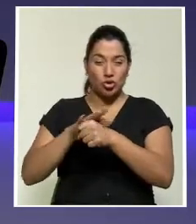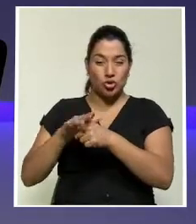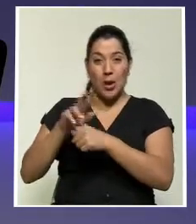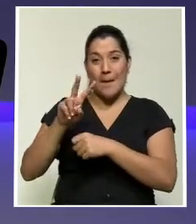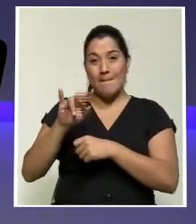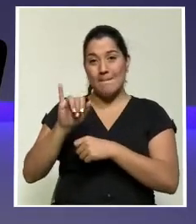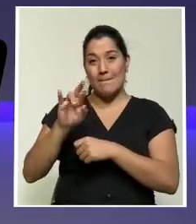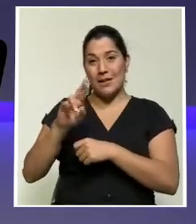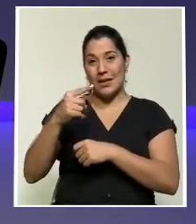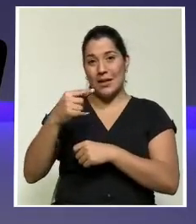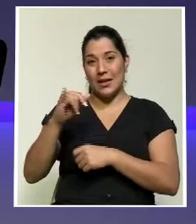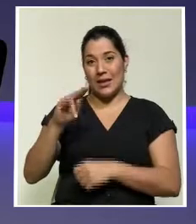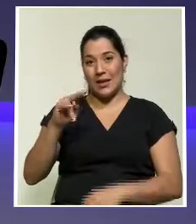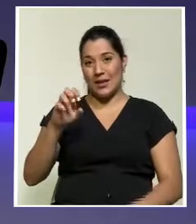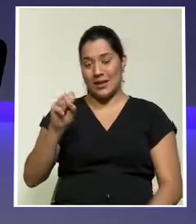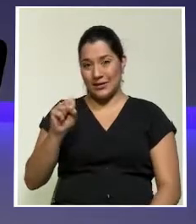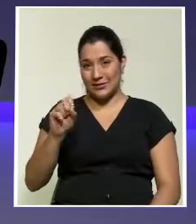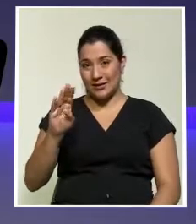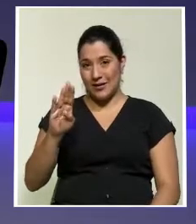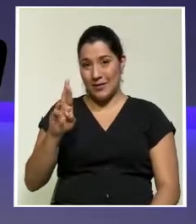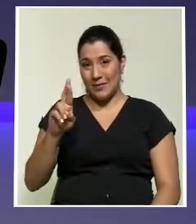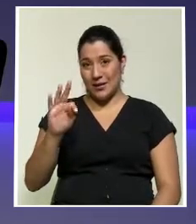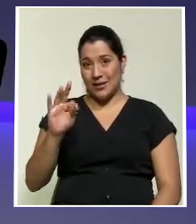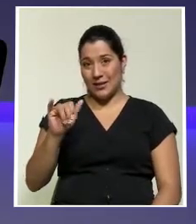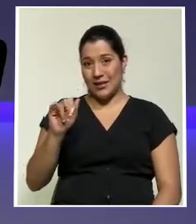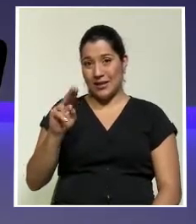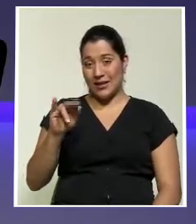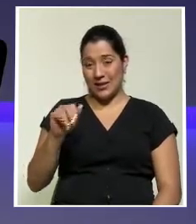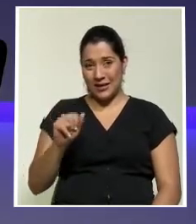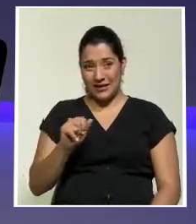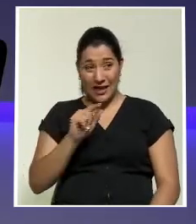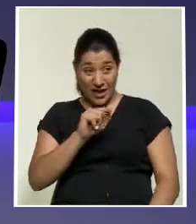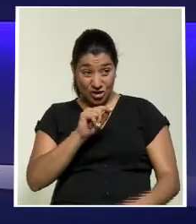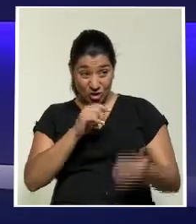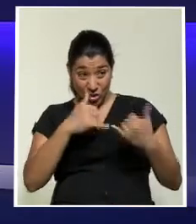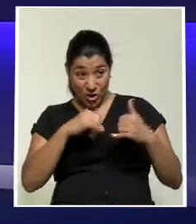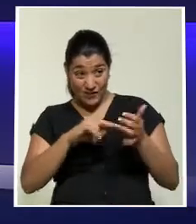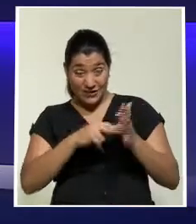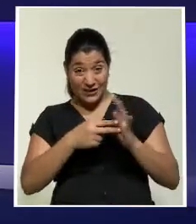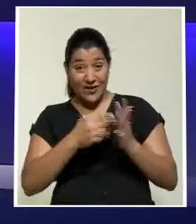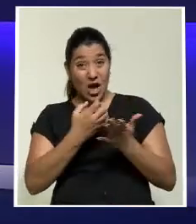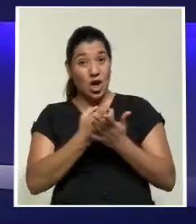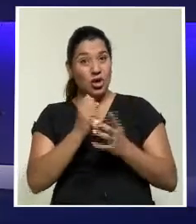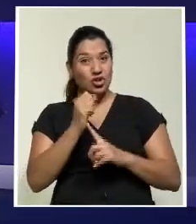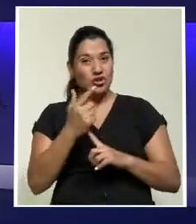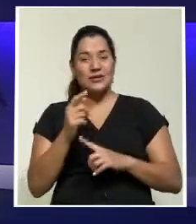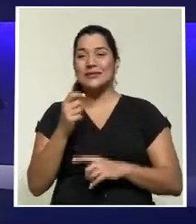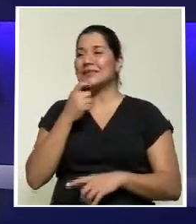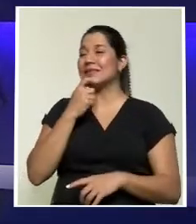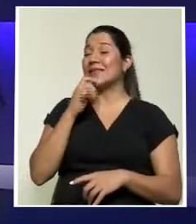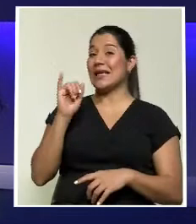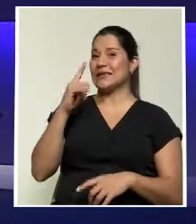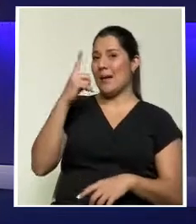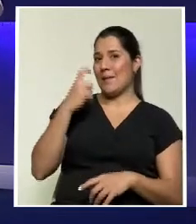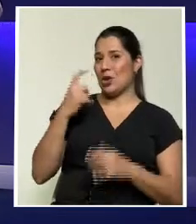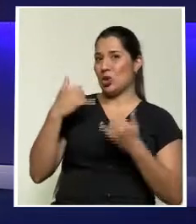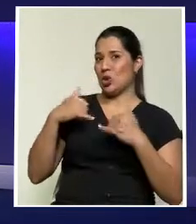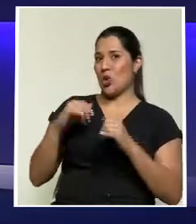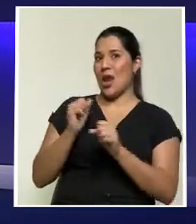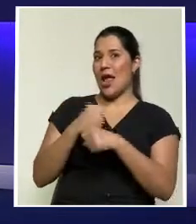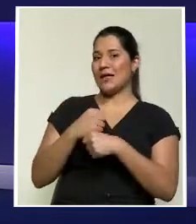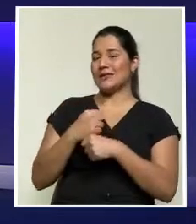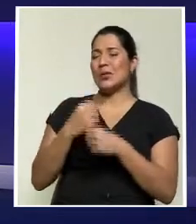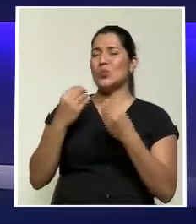cooperativas gigantes siguen siendo economía social? Esa es una pregunta que se hace y nos hacemos